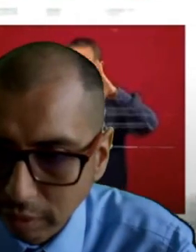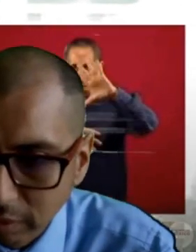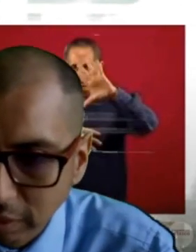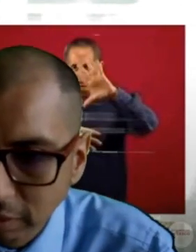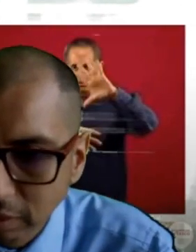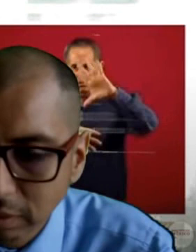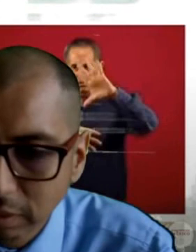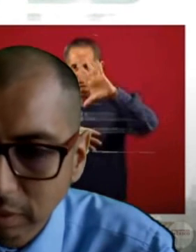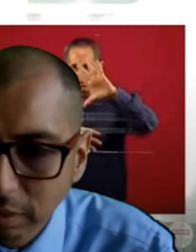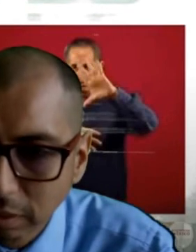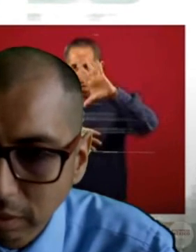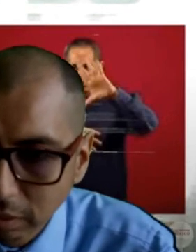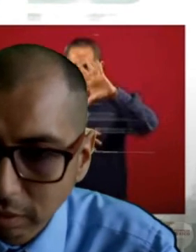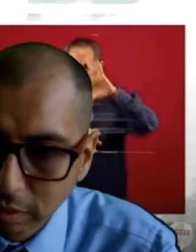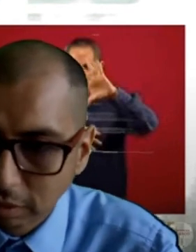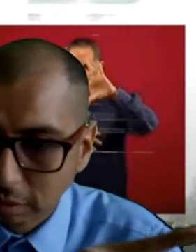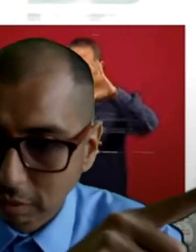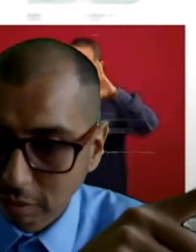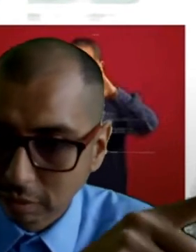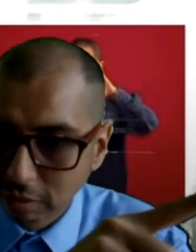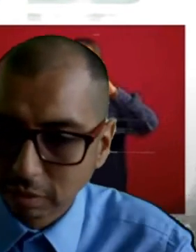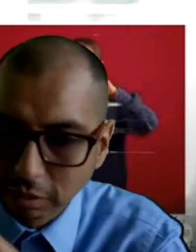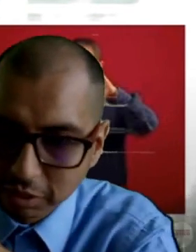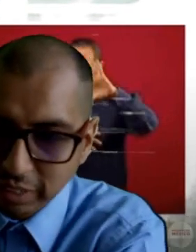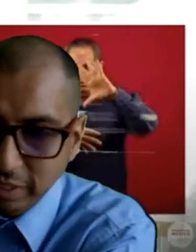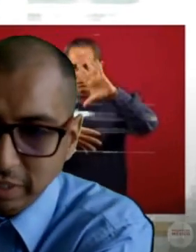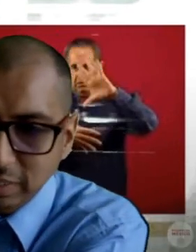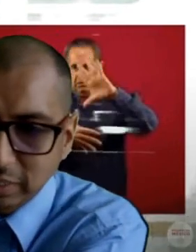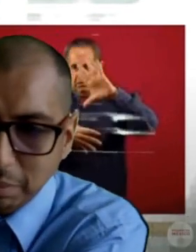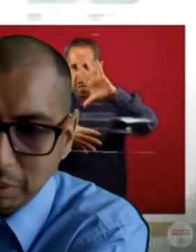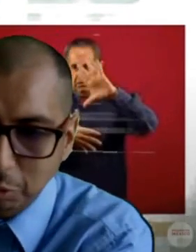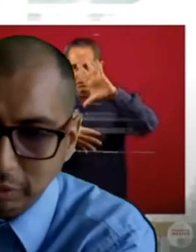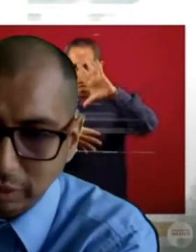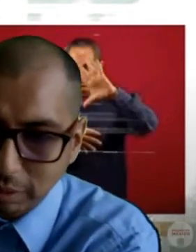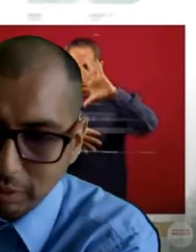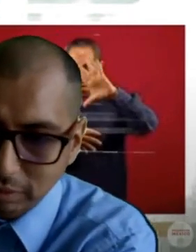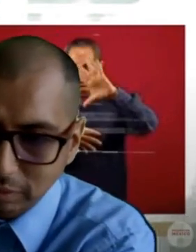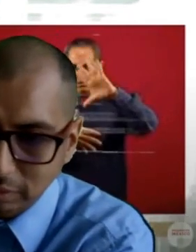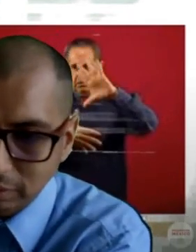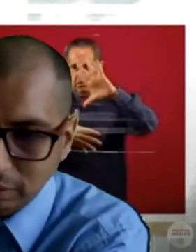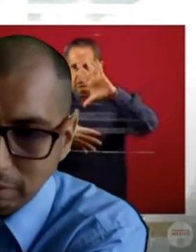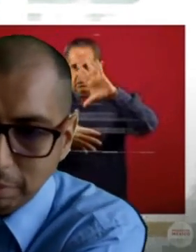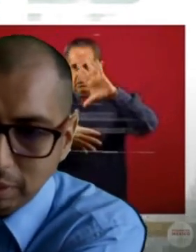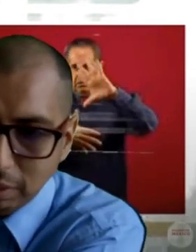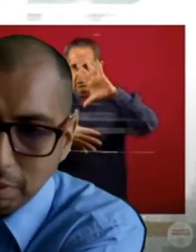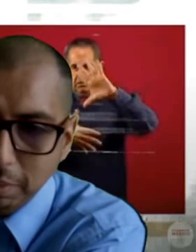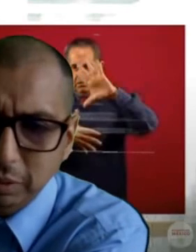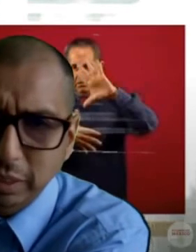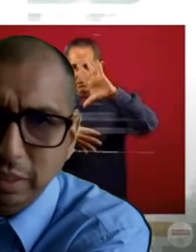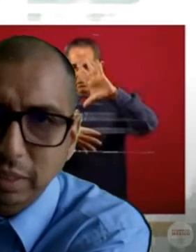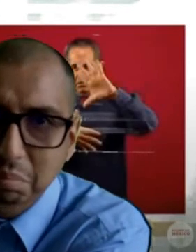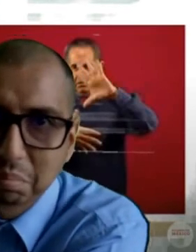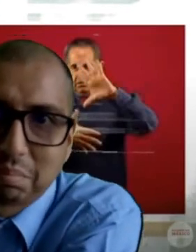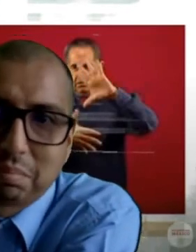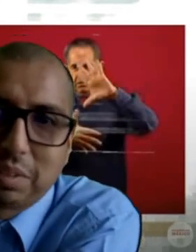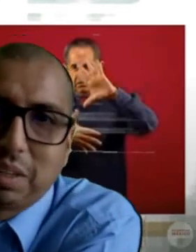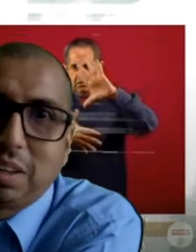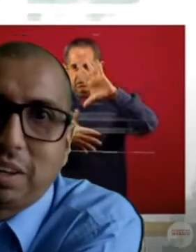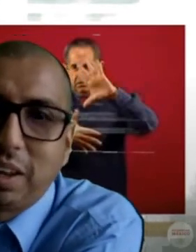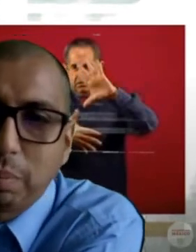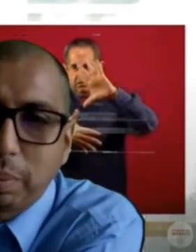quien le señaló costa rica no estaba haciendo buen trabajo iba bien iba bien costa rica